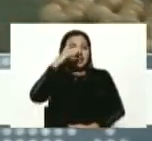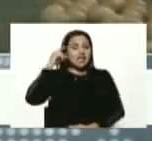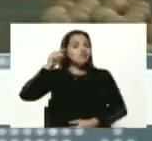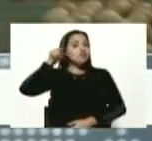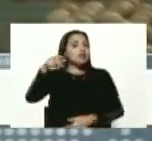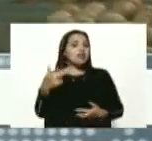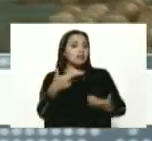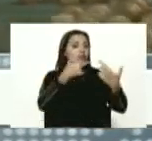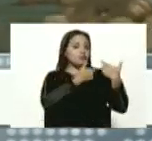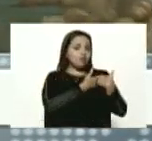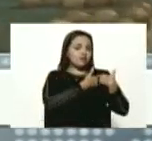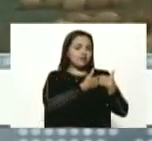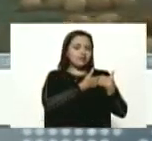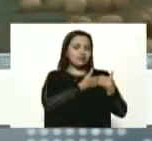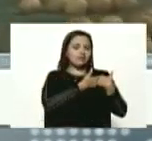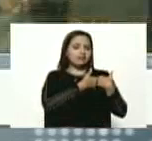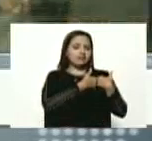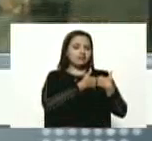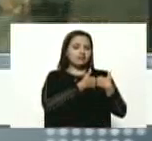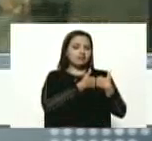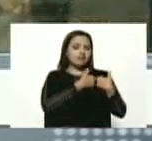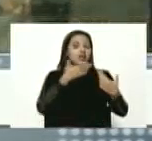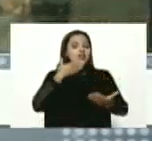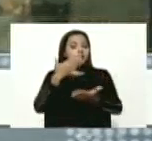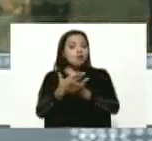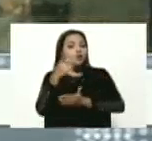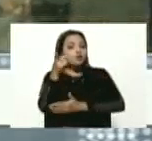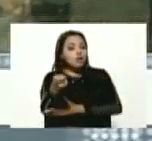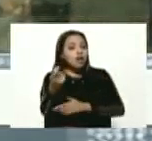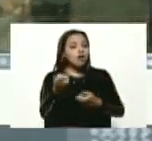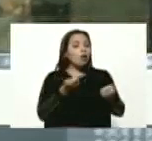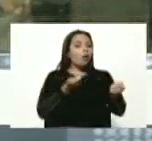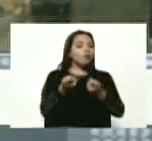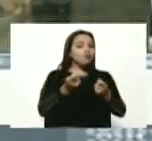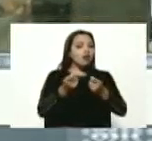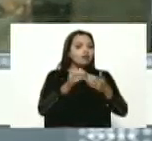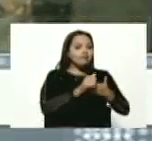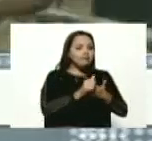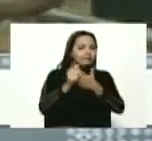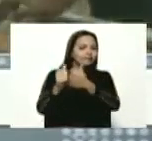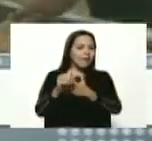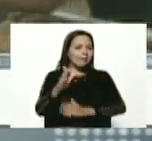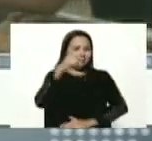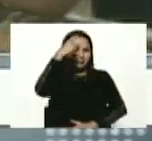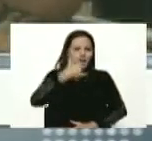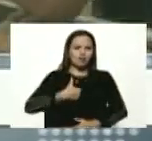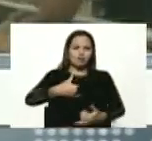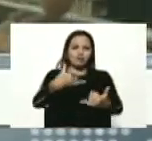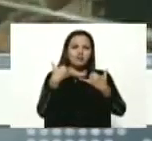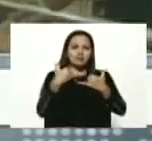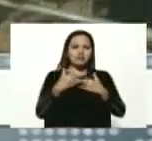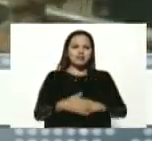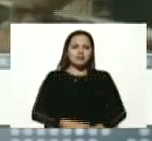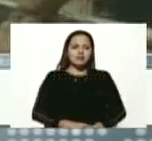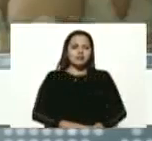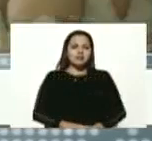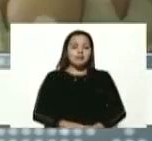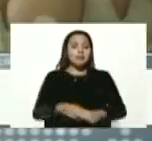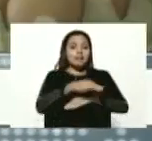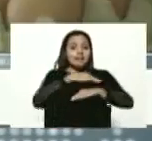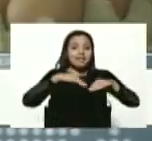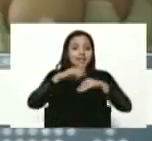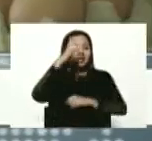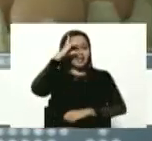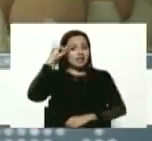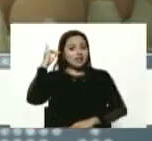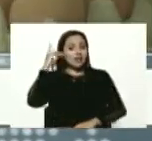responsabilidad, le pido que usted conduzca personalmente, señora ministra Delcy